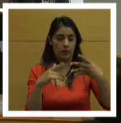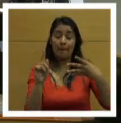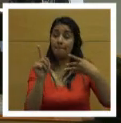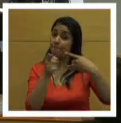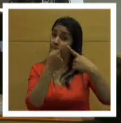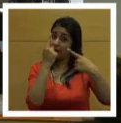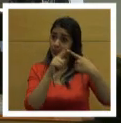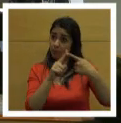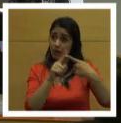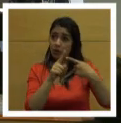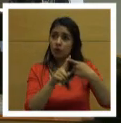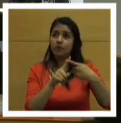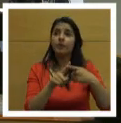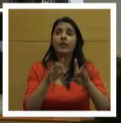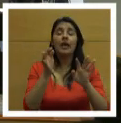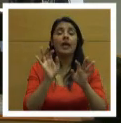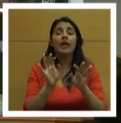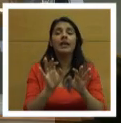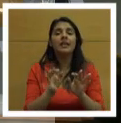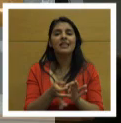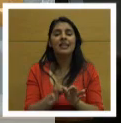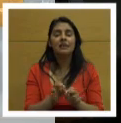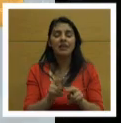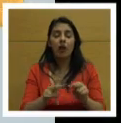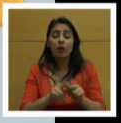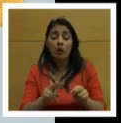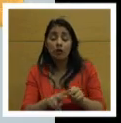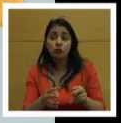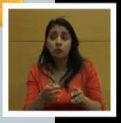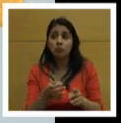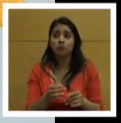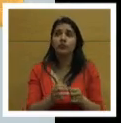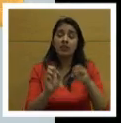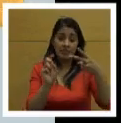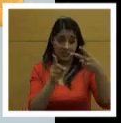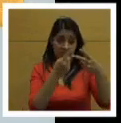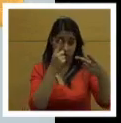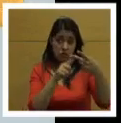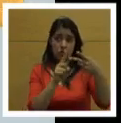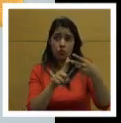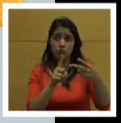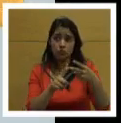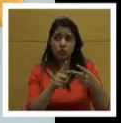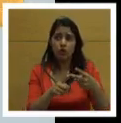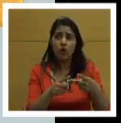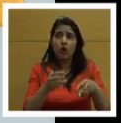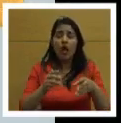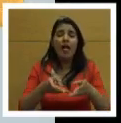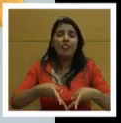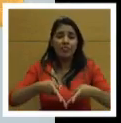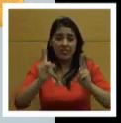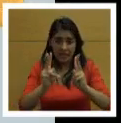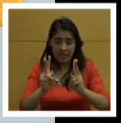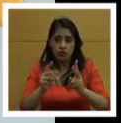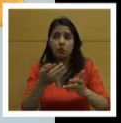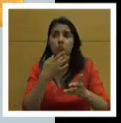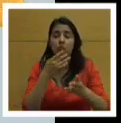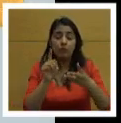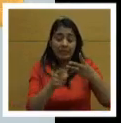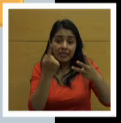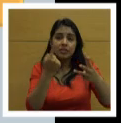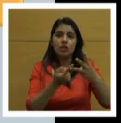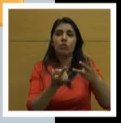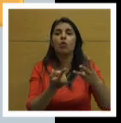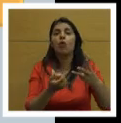por supuesto, los hechos, interpretándolos. Luego, en una segunda fase, ver el derecho aplicable. En una tercera es la argumentación y